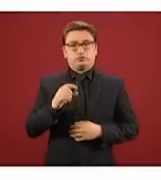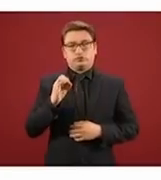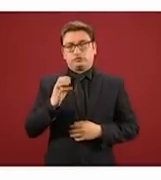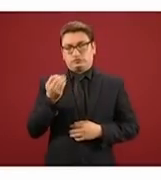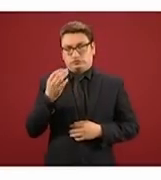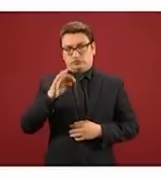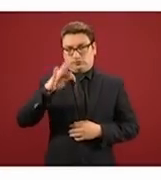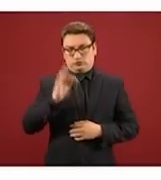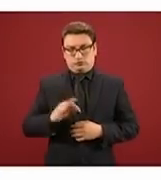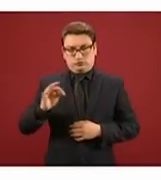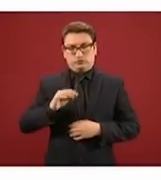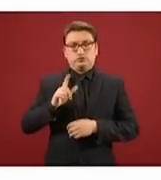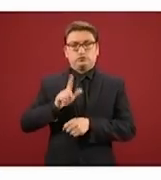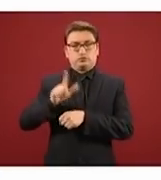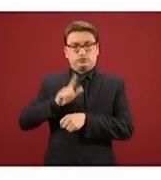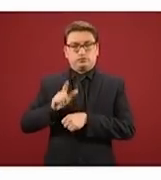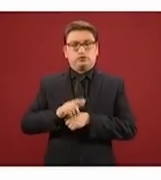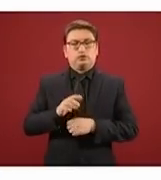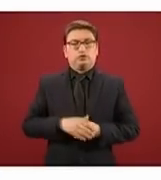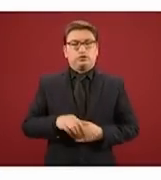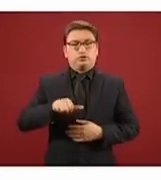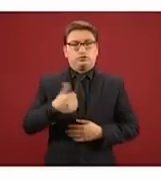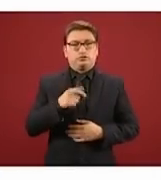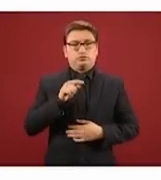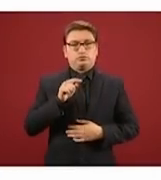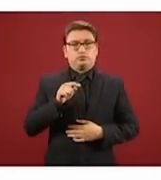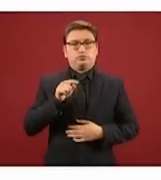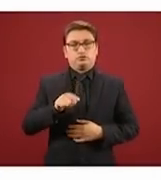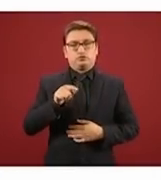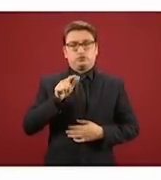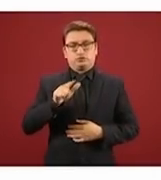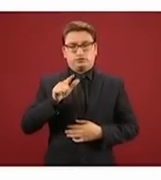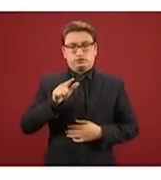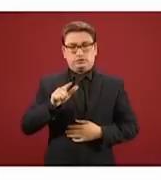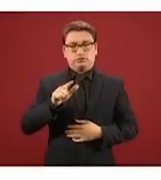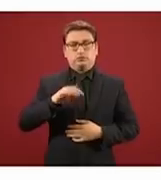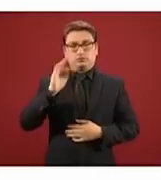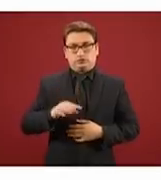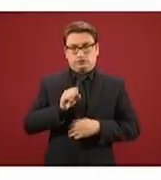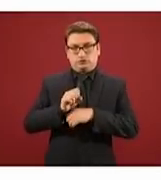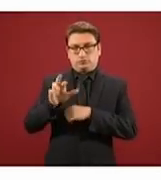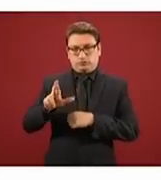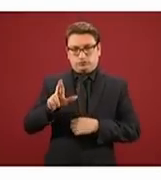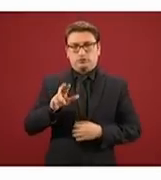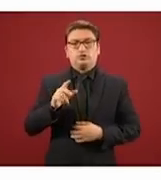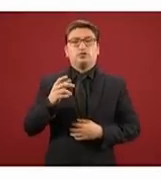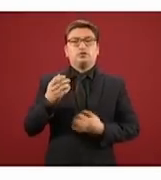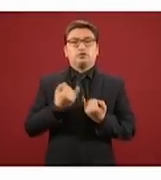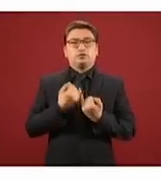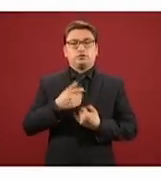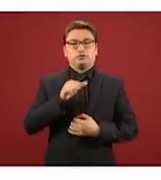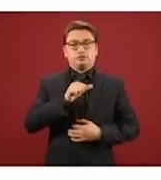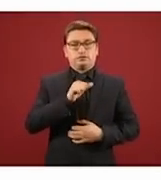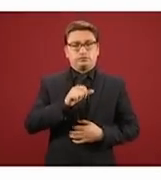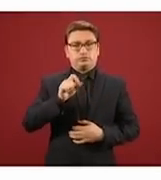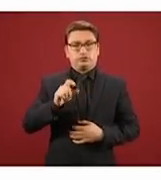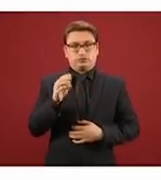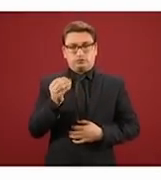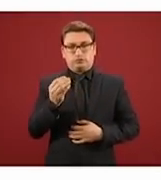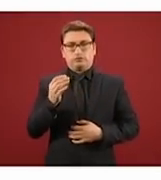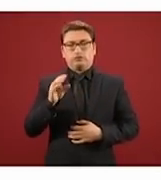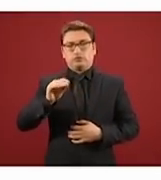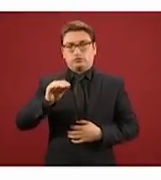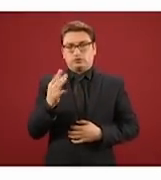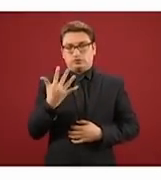9% de guatemala 11 puntos 17 por ciento del salvador y 16 punto 95 por